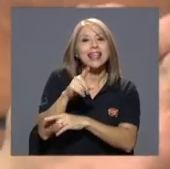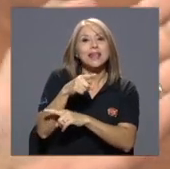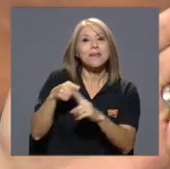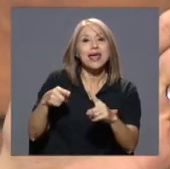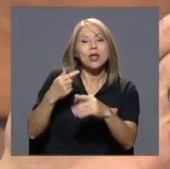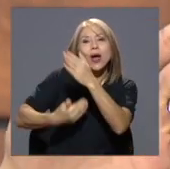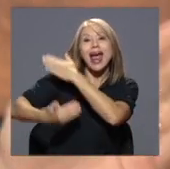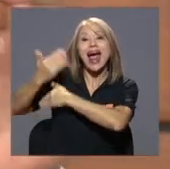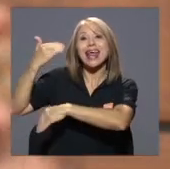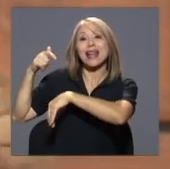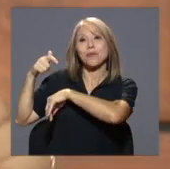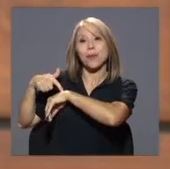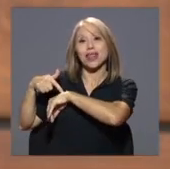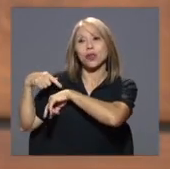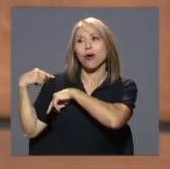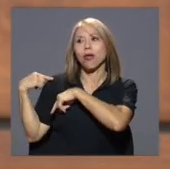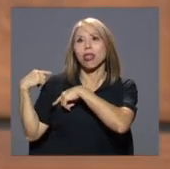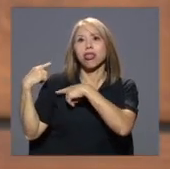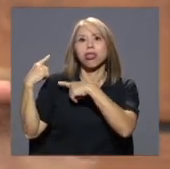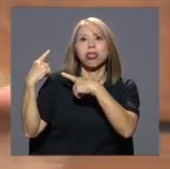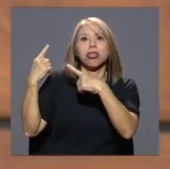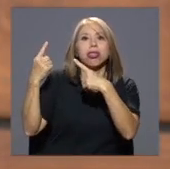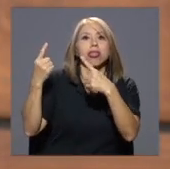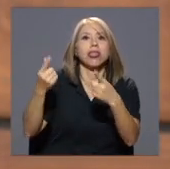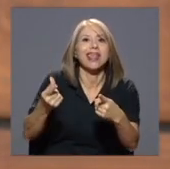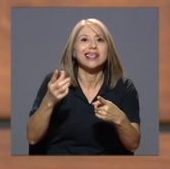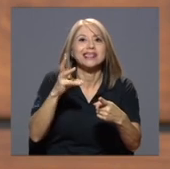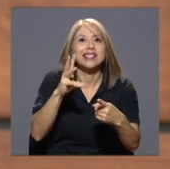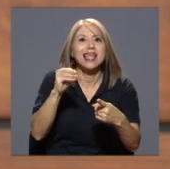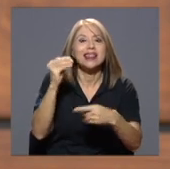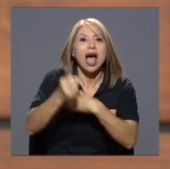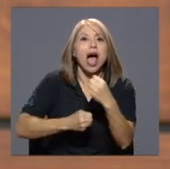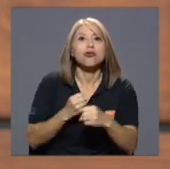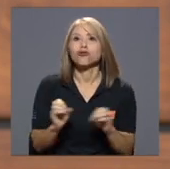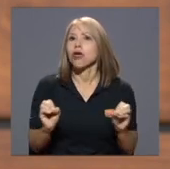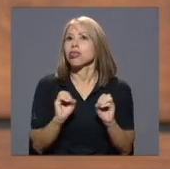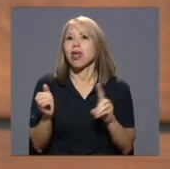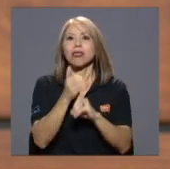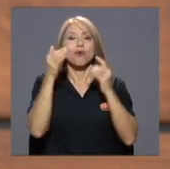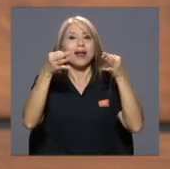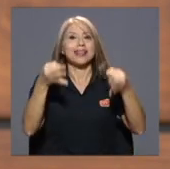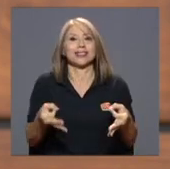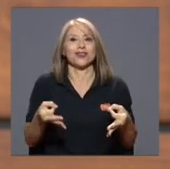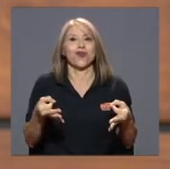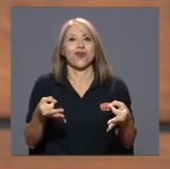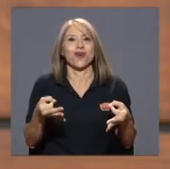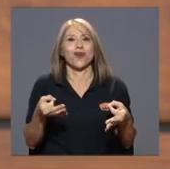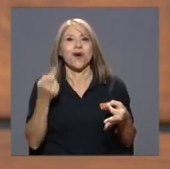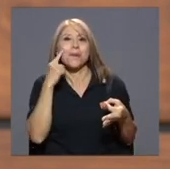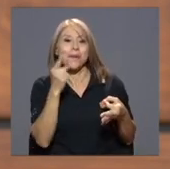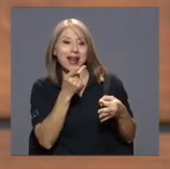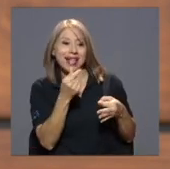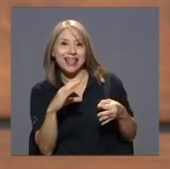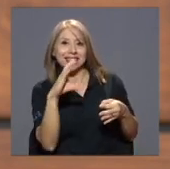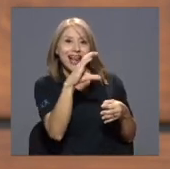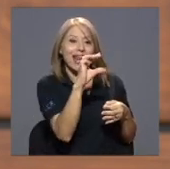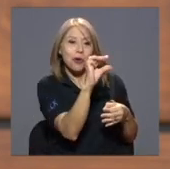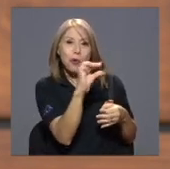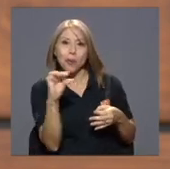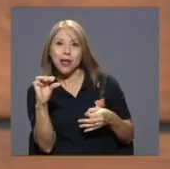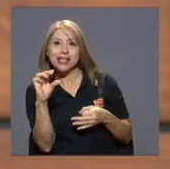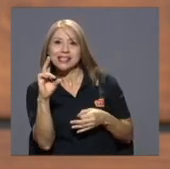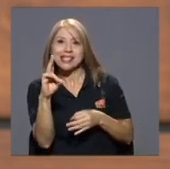Durante 60 años esta sociedad no tomó ninguna decisión sobre ese 7,5. Hasta el año